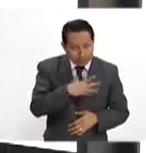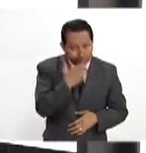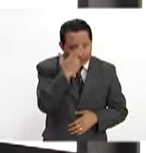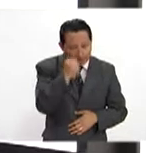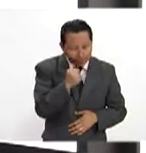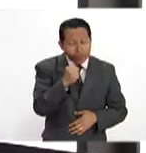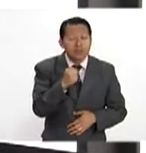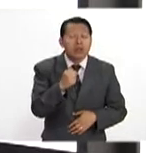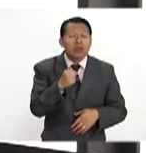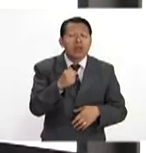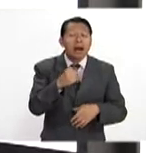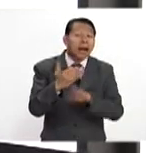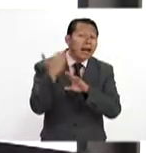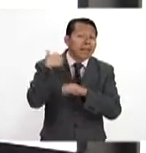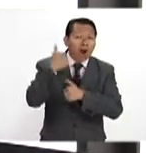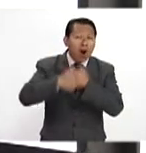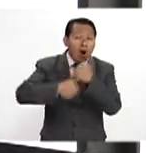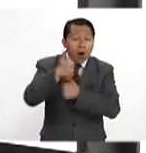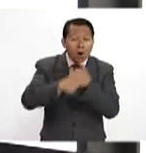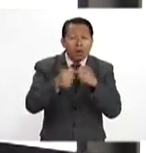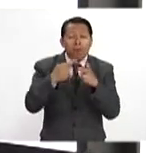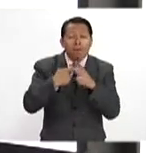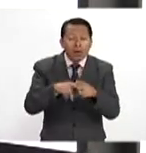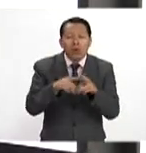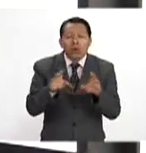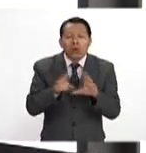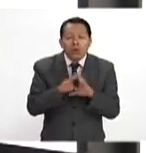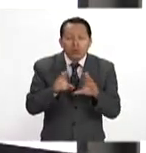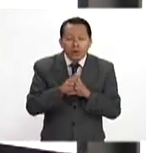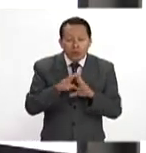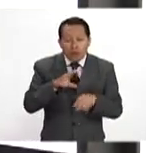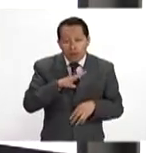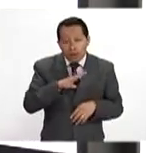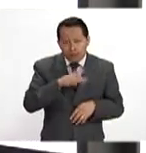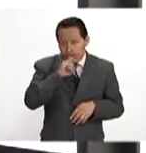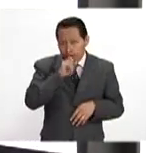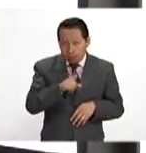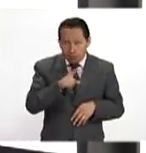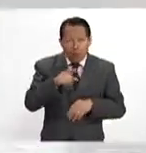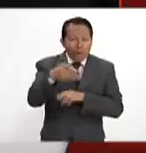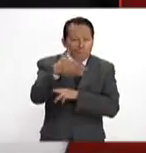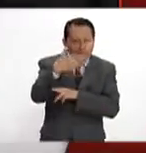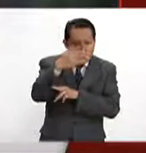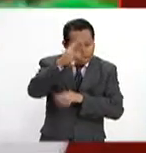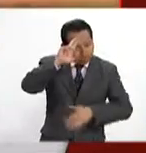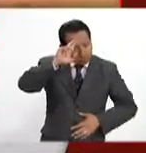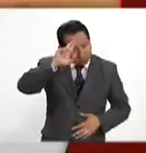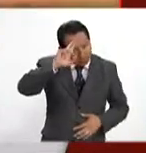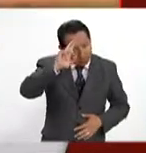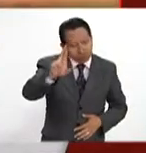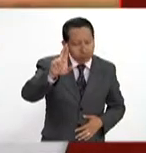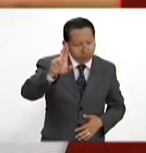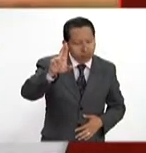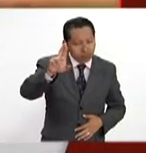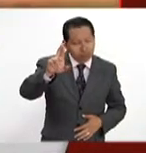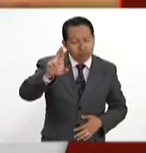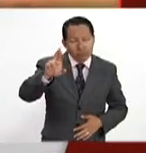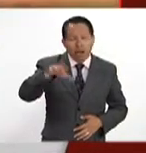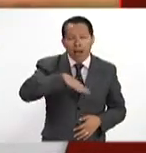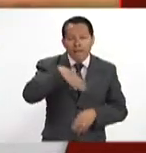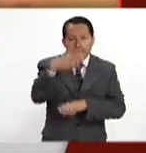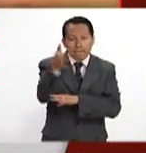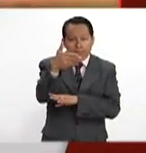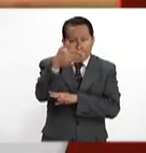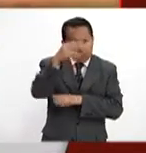inició precisamente como un homenaje hacia nuestra bandera. El homenaje a nuestra bandera